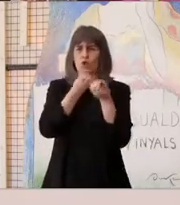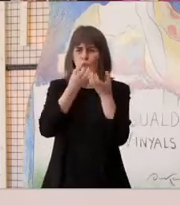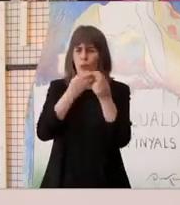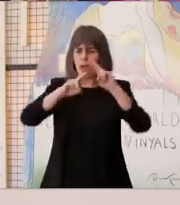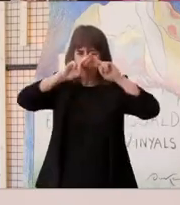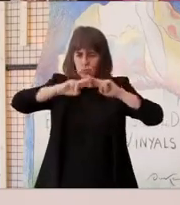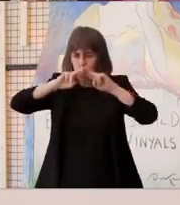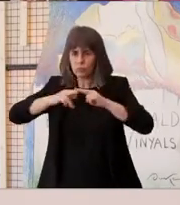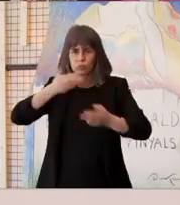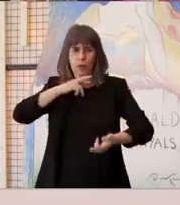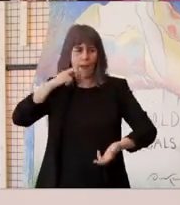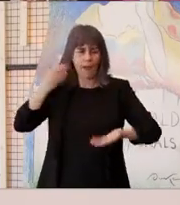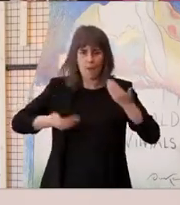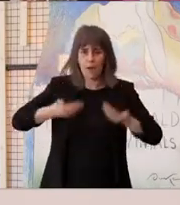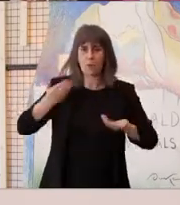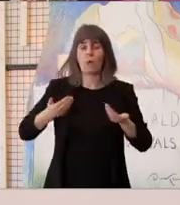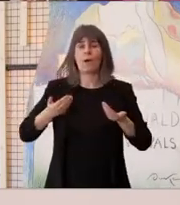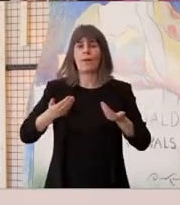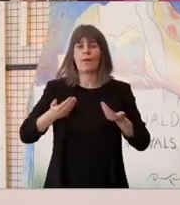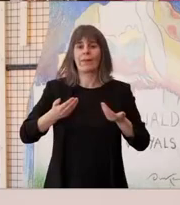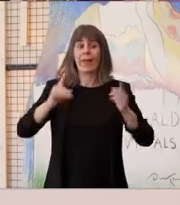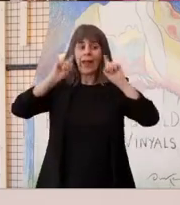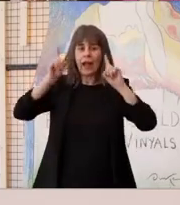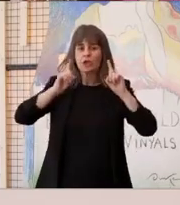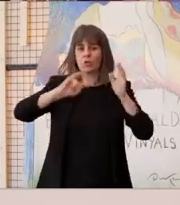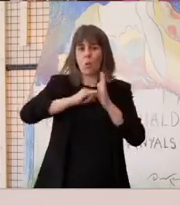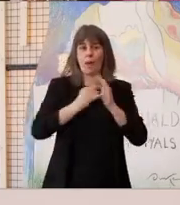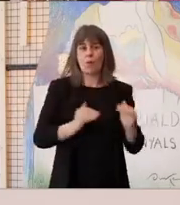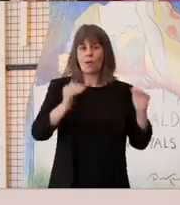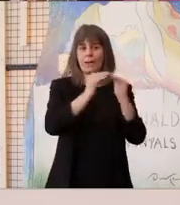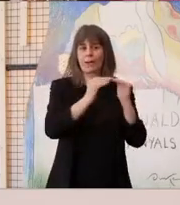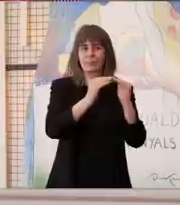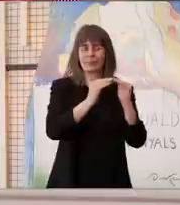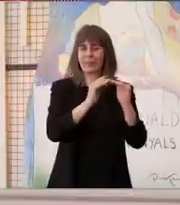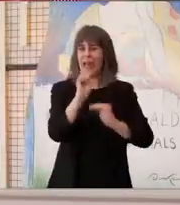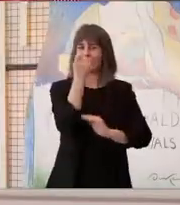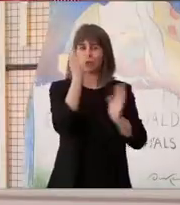si lo que el plan de igualdad proponía no se está consiguiendo luego